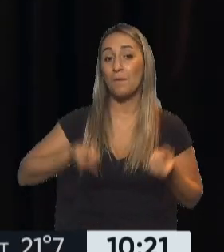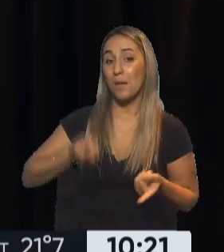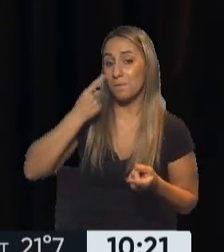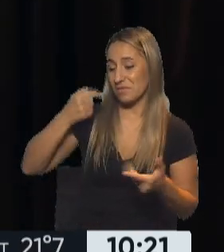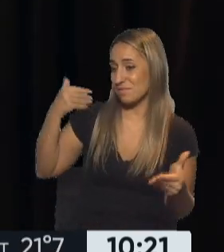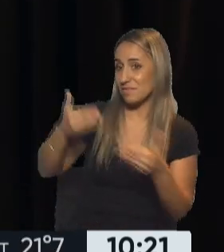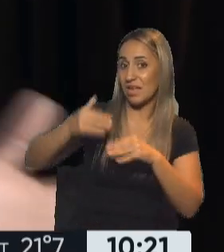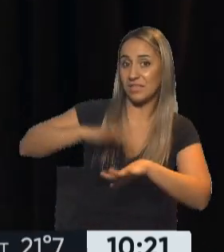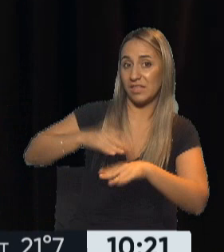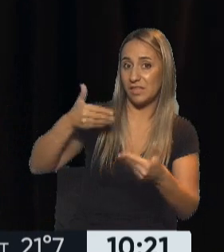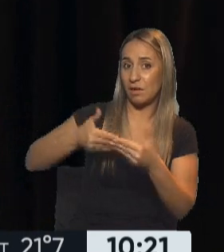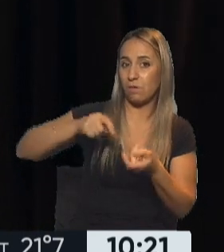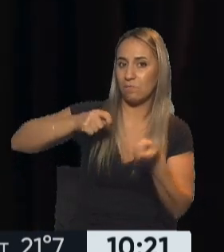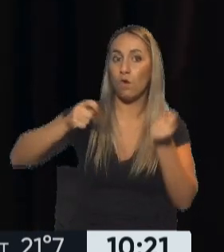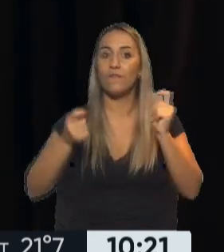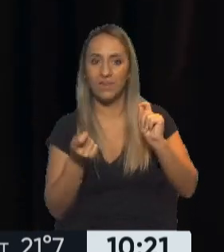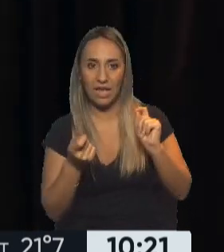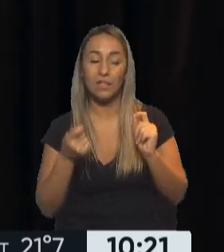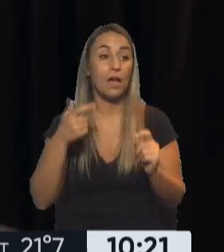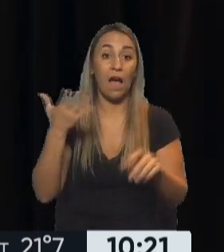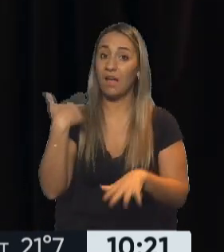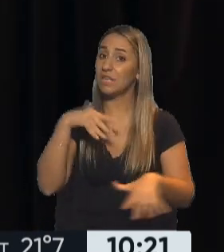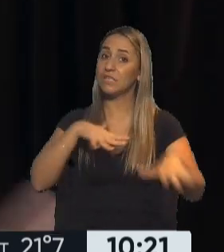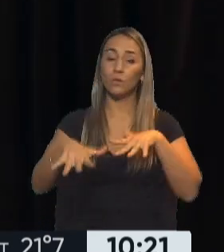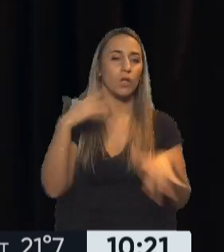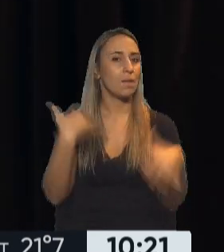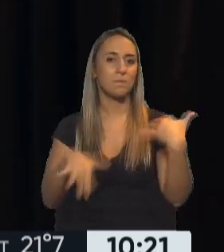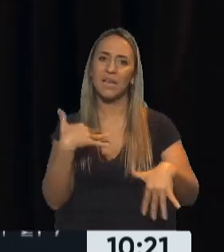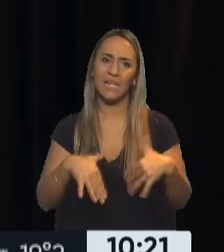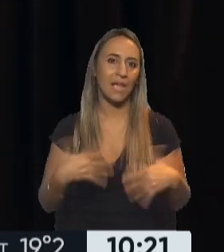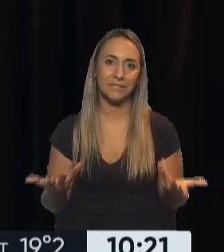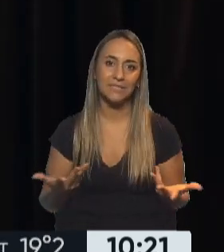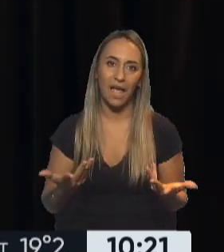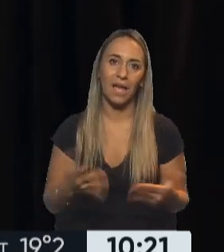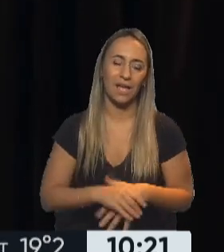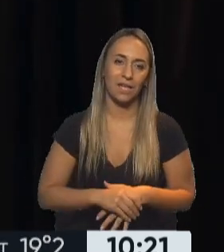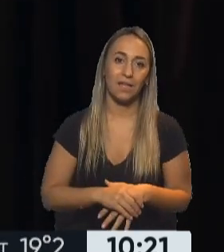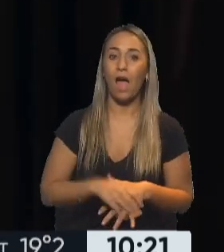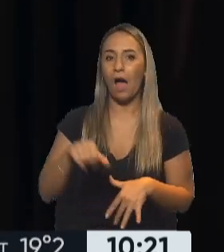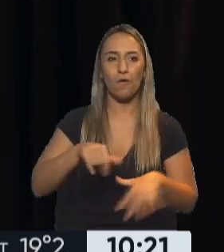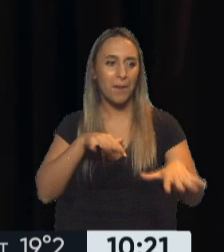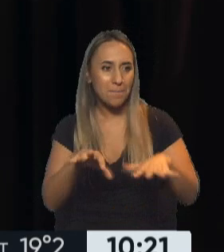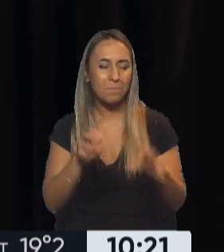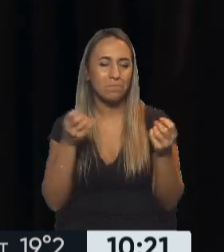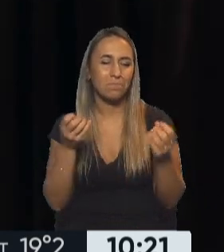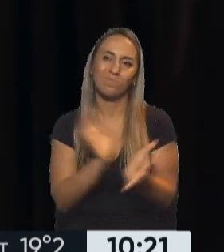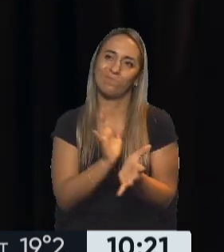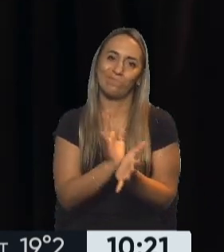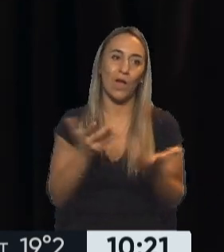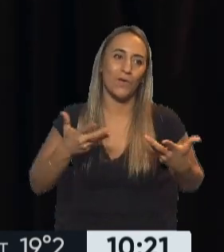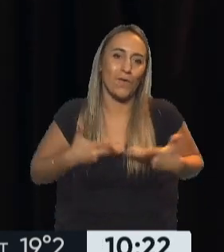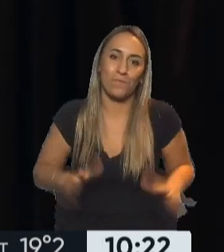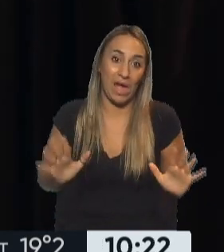modificando una situación que era de emergencia, algo que ya tiene por todos lados más normalidad, y así vamos a votar y así